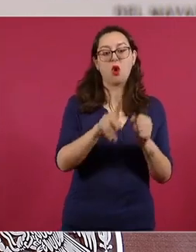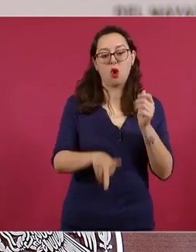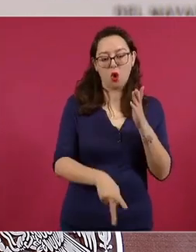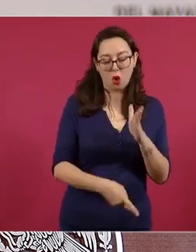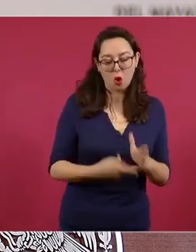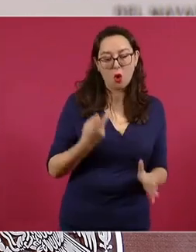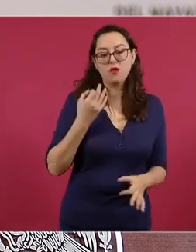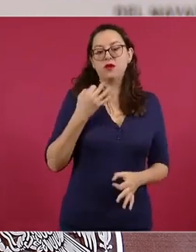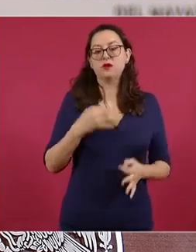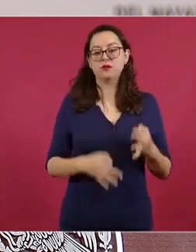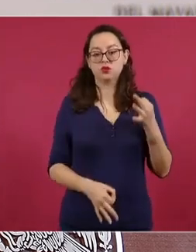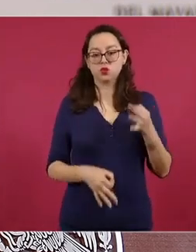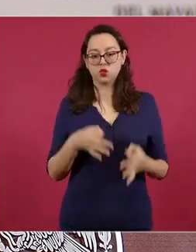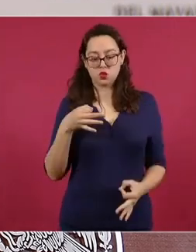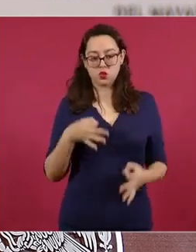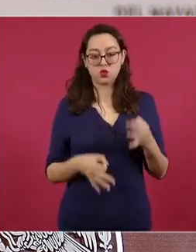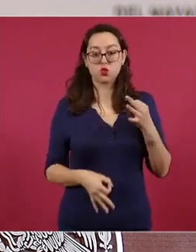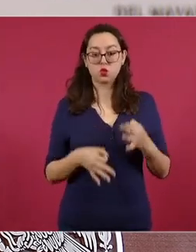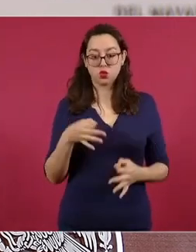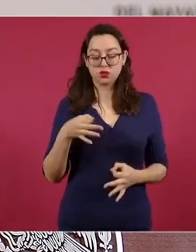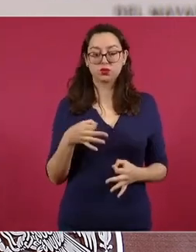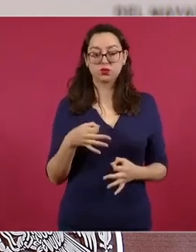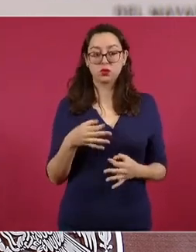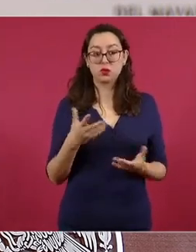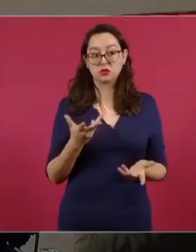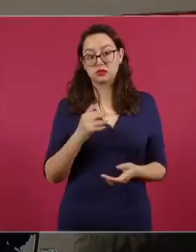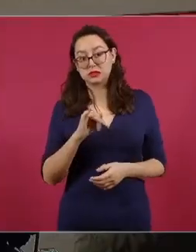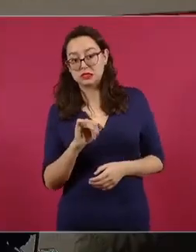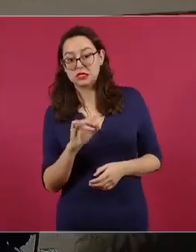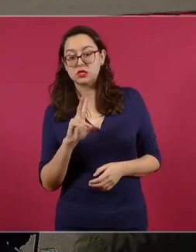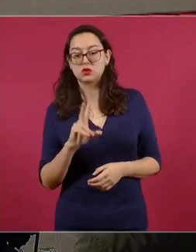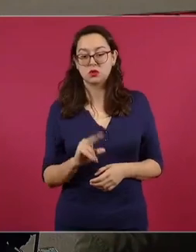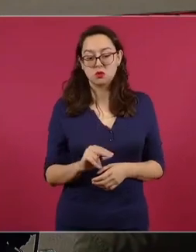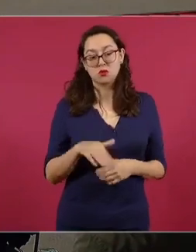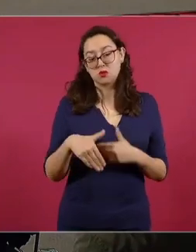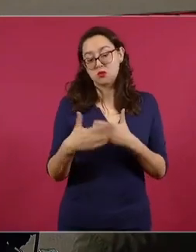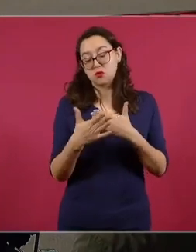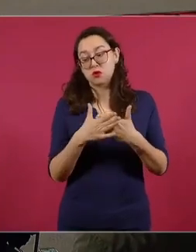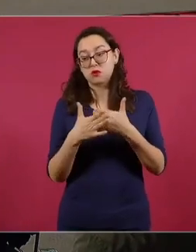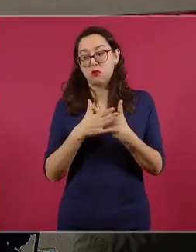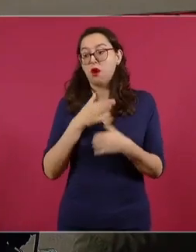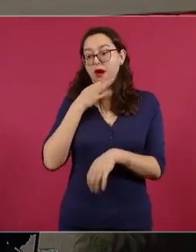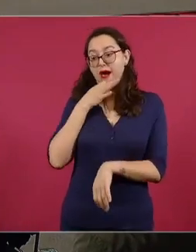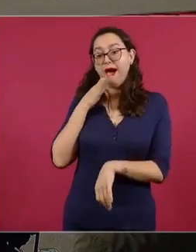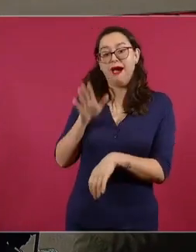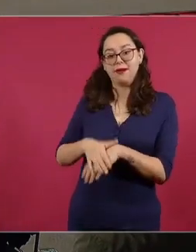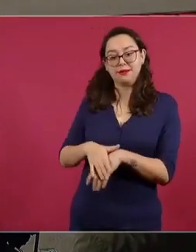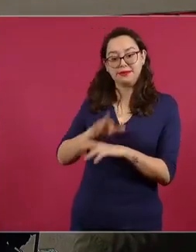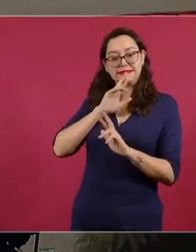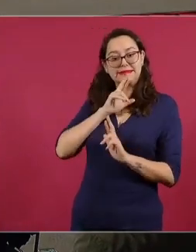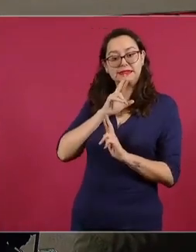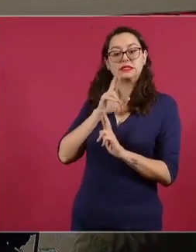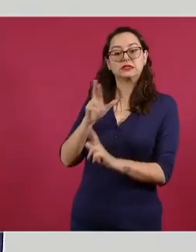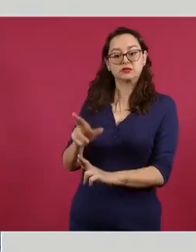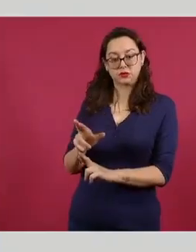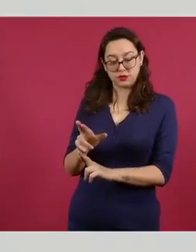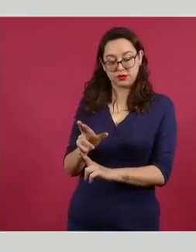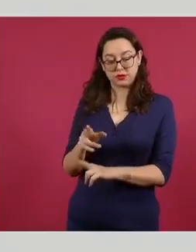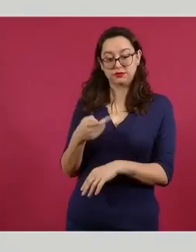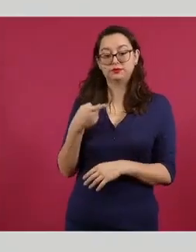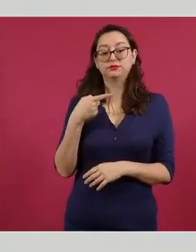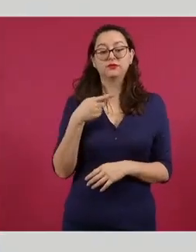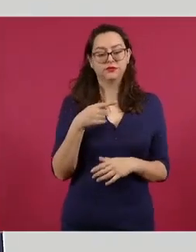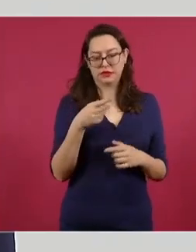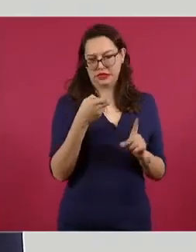juicio, cosa que va a resolver el juez dentro de unos días, me parece. Pero también hay otro